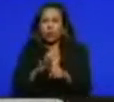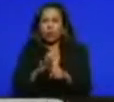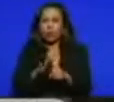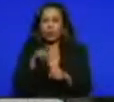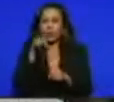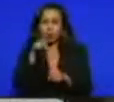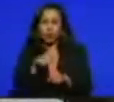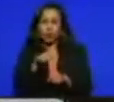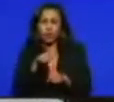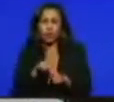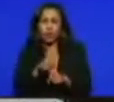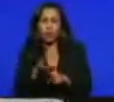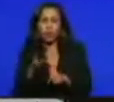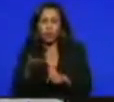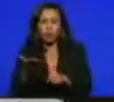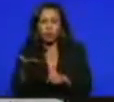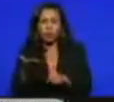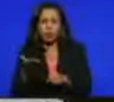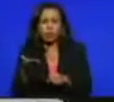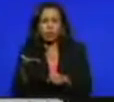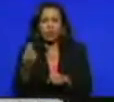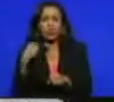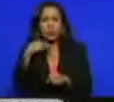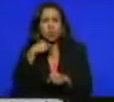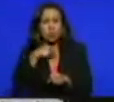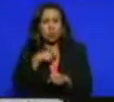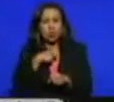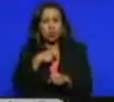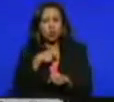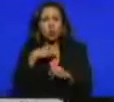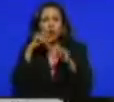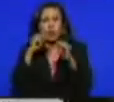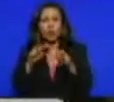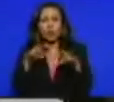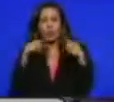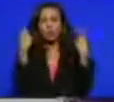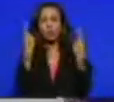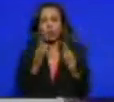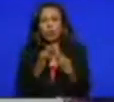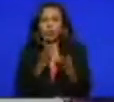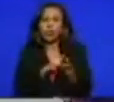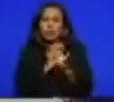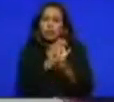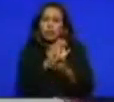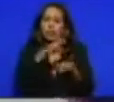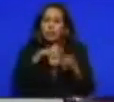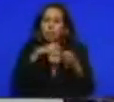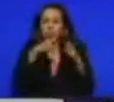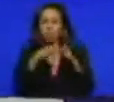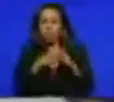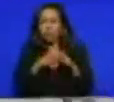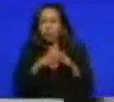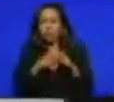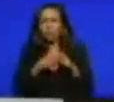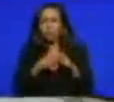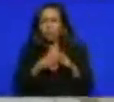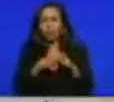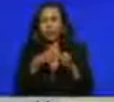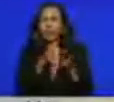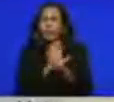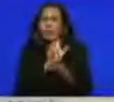cuando es la parte deportiva, yo creo que lo vamos a reunir allí y mantener para que se alejen de esos vicios que verdaderamente tanto nos